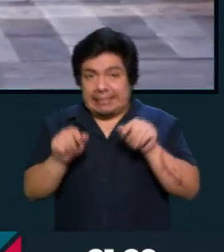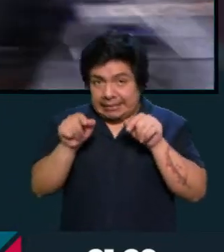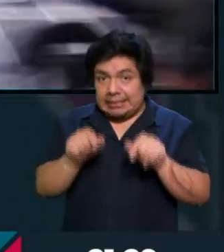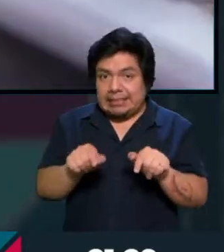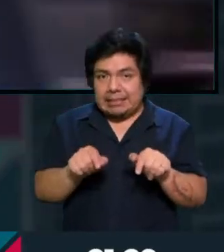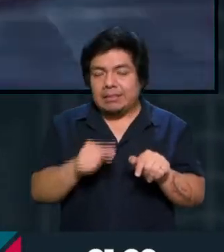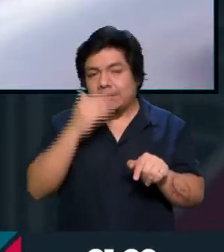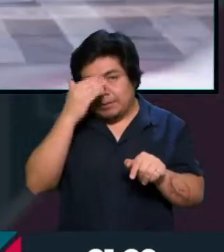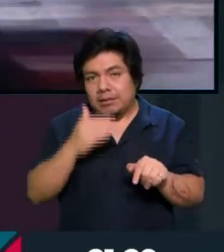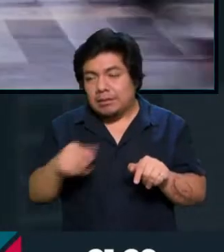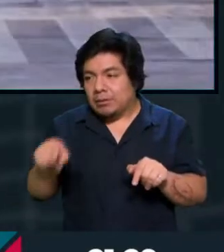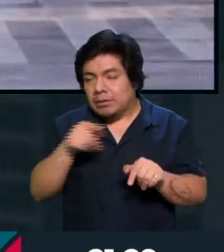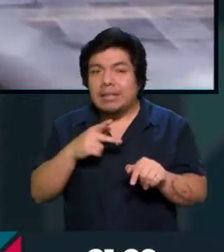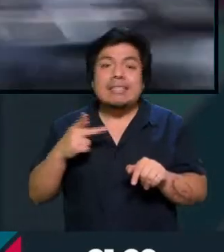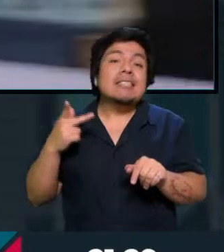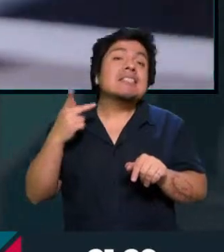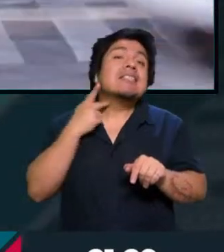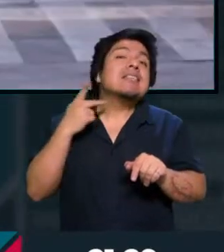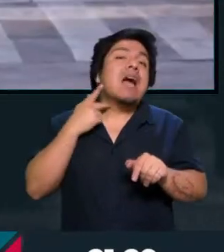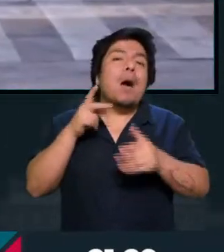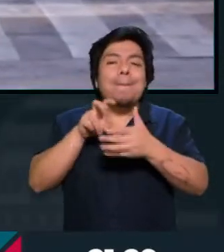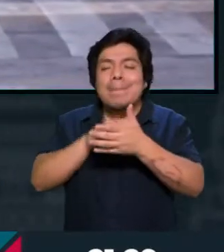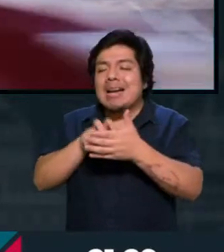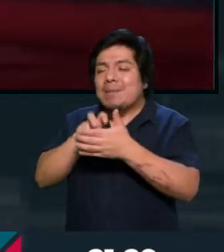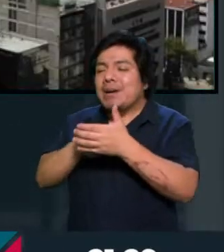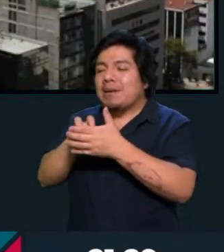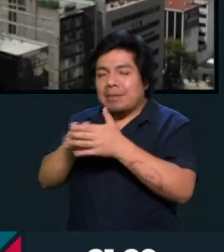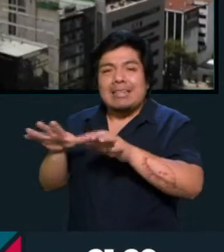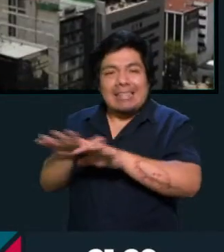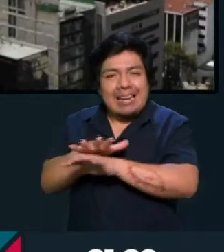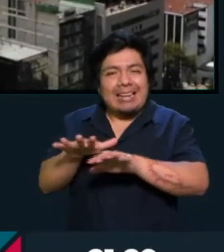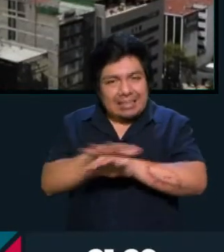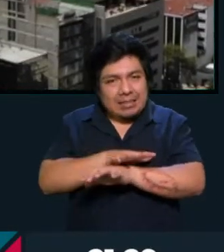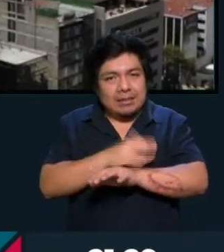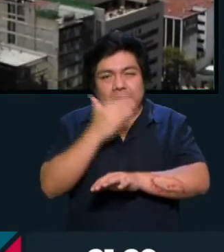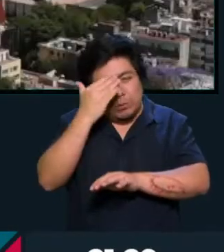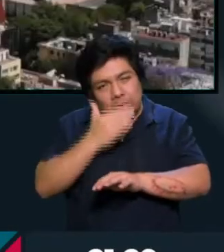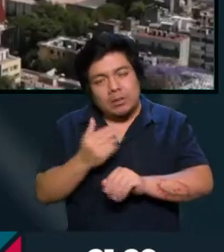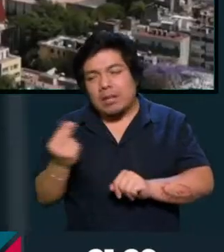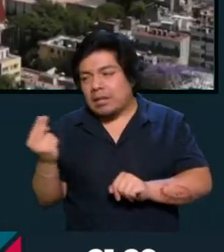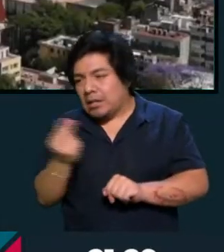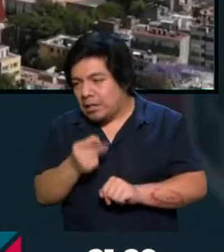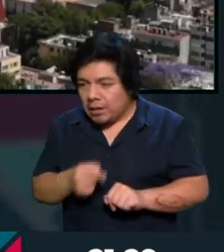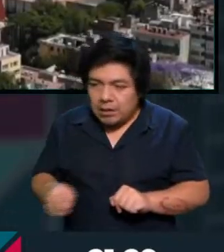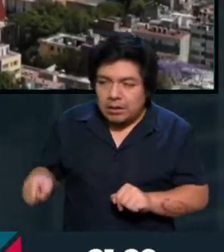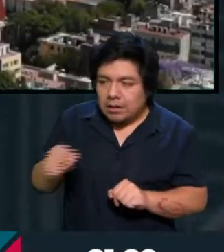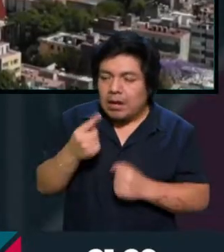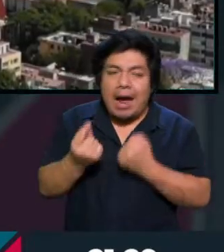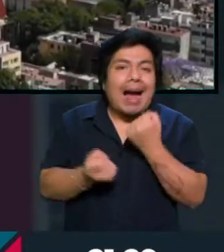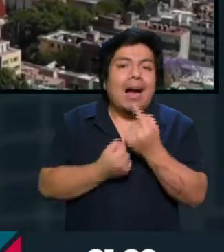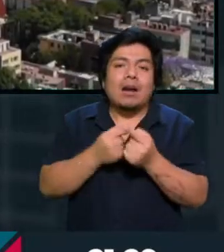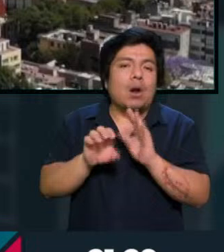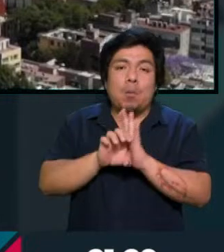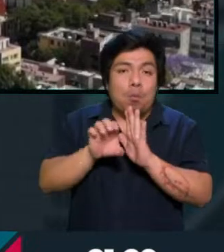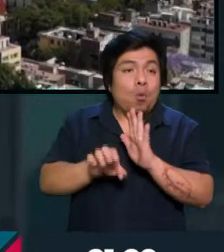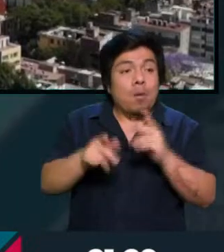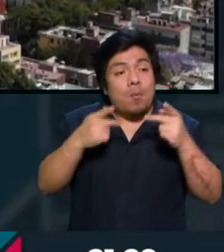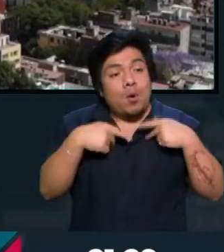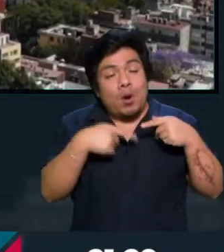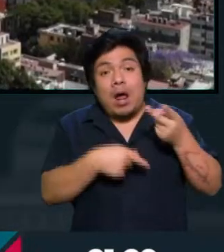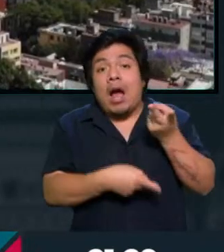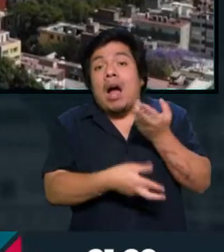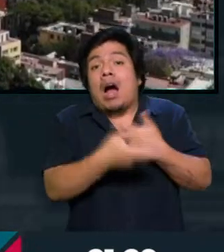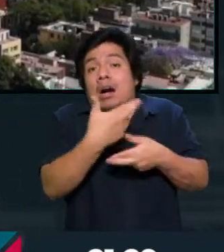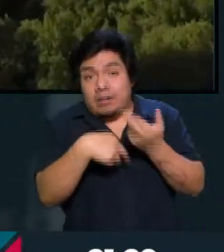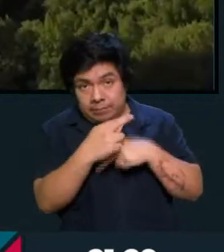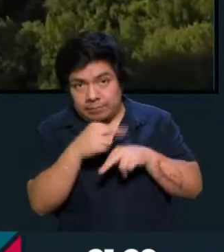la necesidad de las políticas públicas, que no son solo la urgencia, la emergencia frente a un proceso como el retorno, y